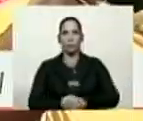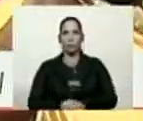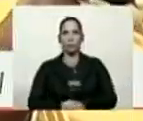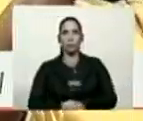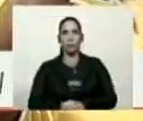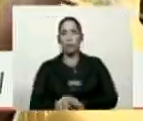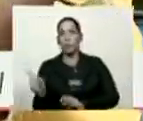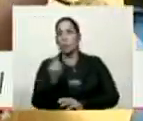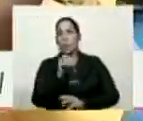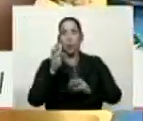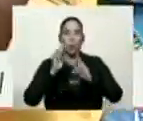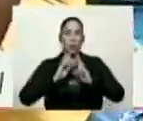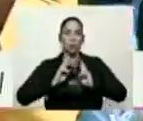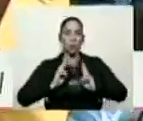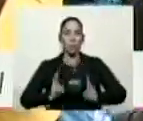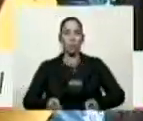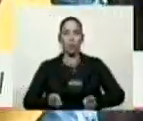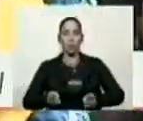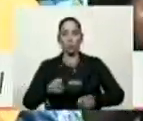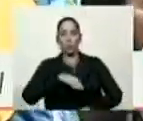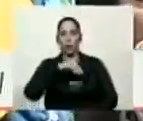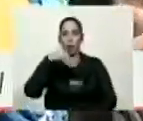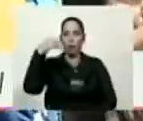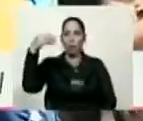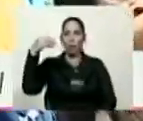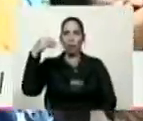Ni reposo a mi alma.